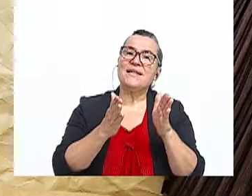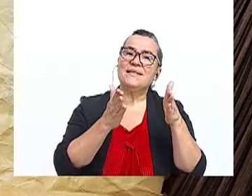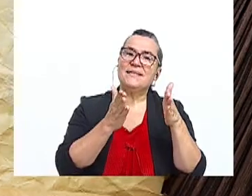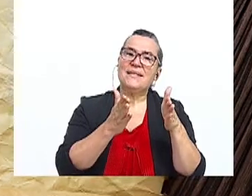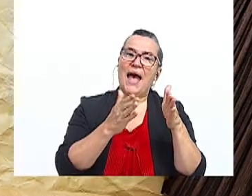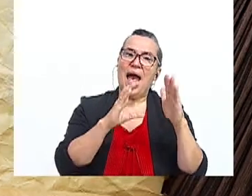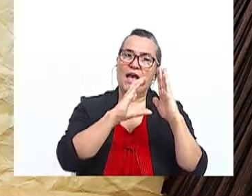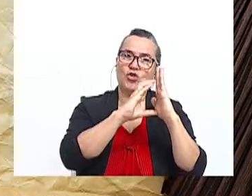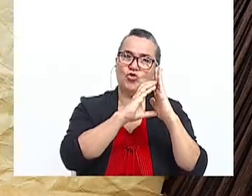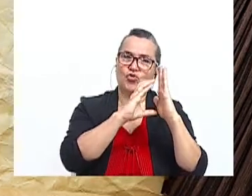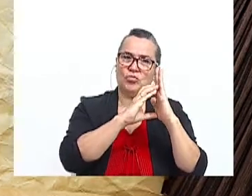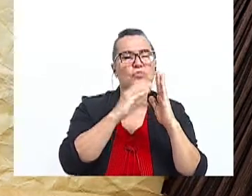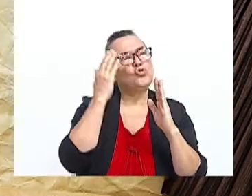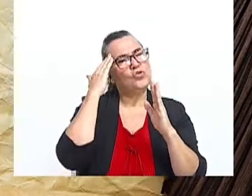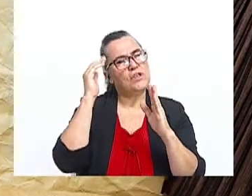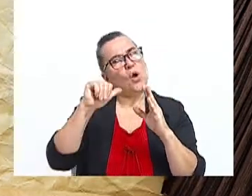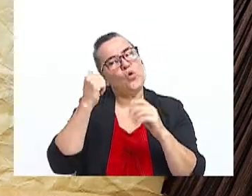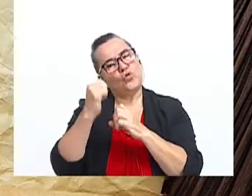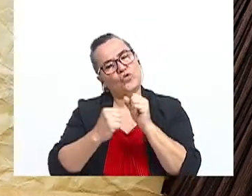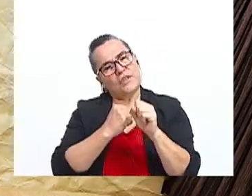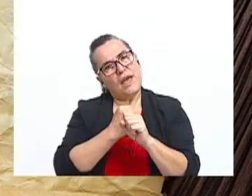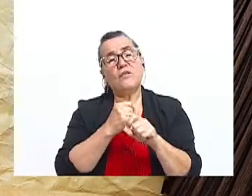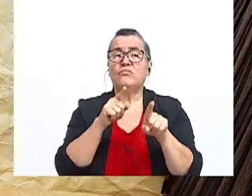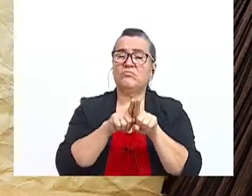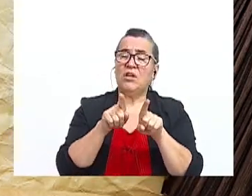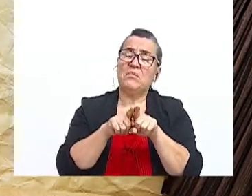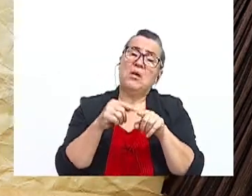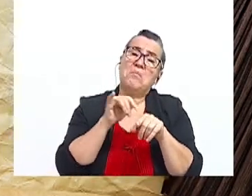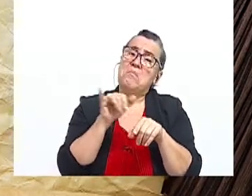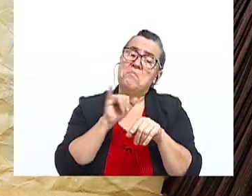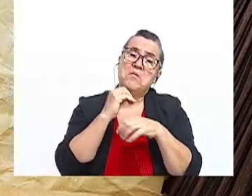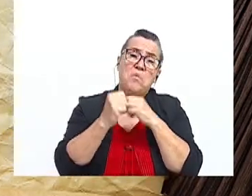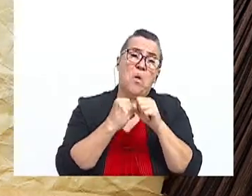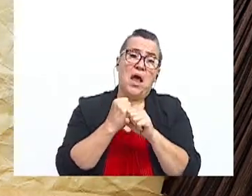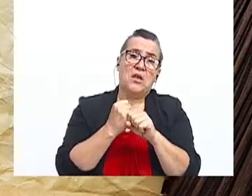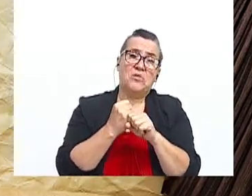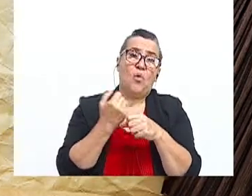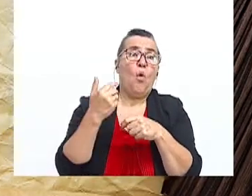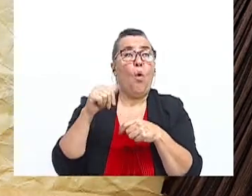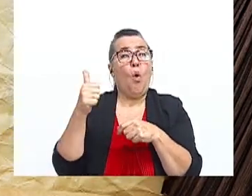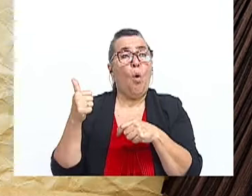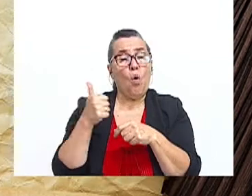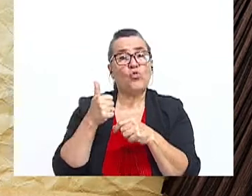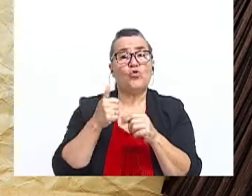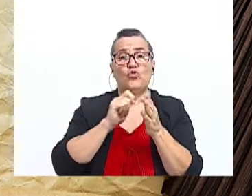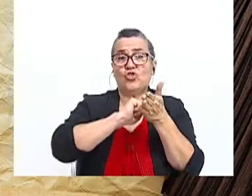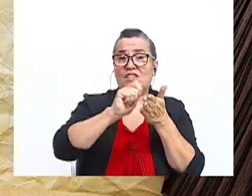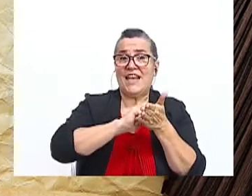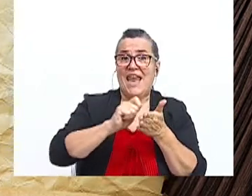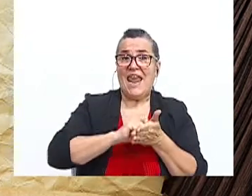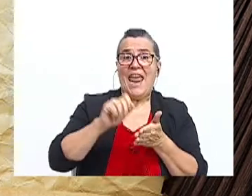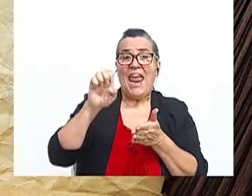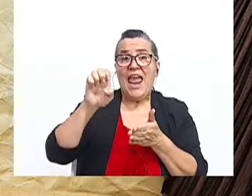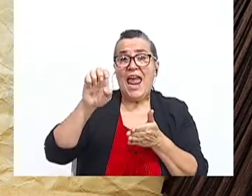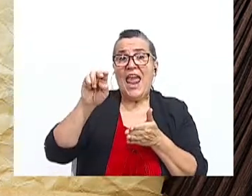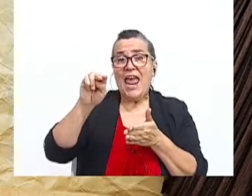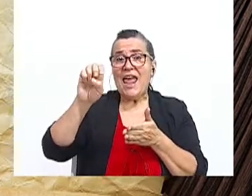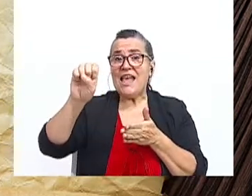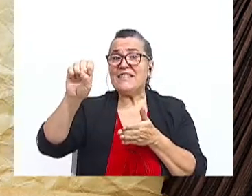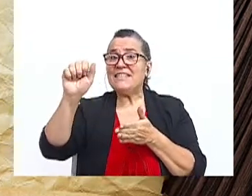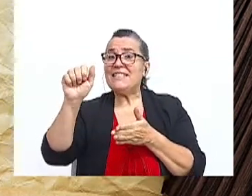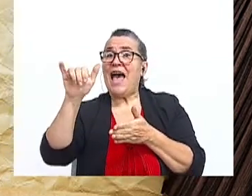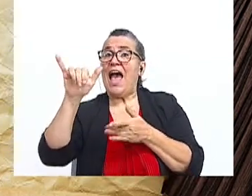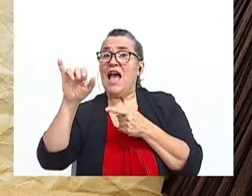visto ensayos en otros años, incluso puede que ese mismo año hayan visto otros ensayos, pero hoy le vamos a dar un